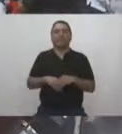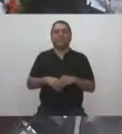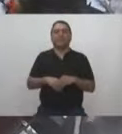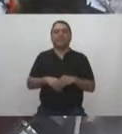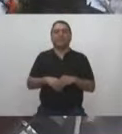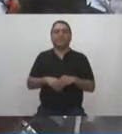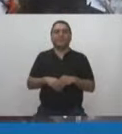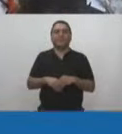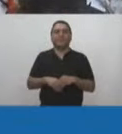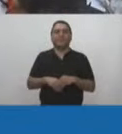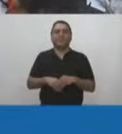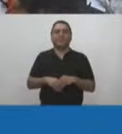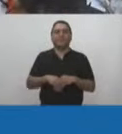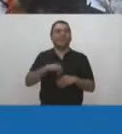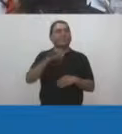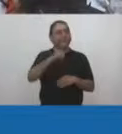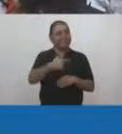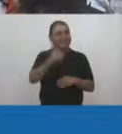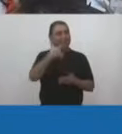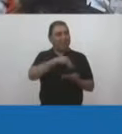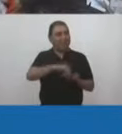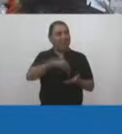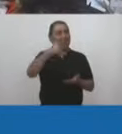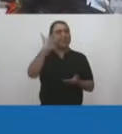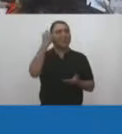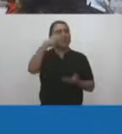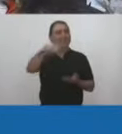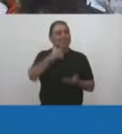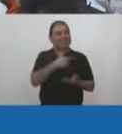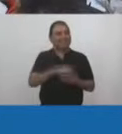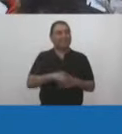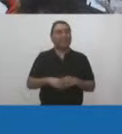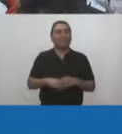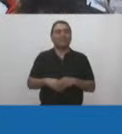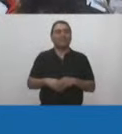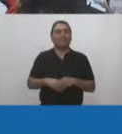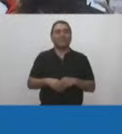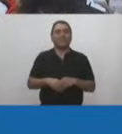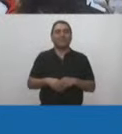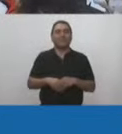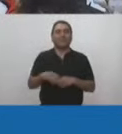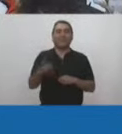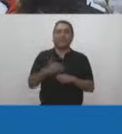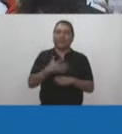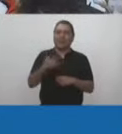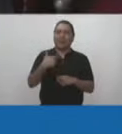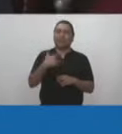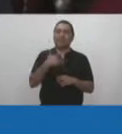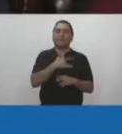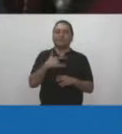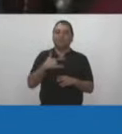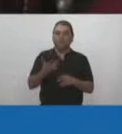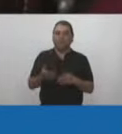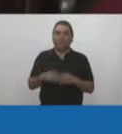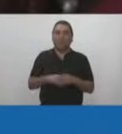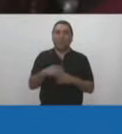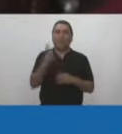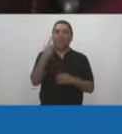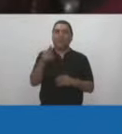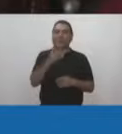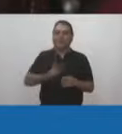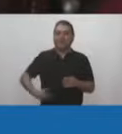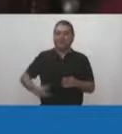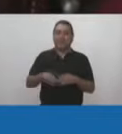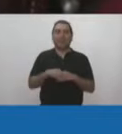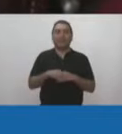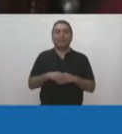fondo cuál es la dieta que deben ganar los legisladores, tanto diputados como senadores, y que esté en el marco de la situación económica y